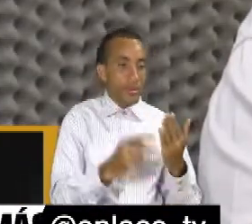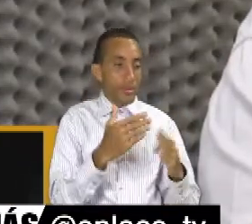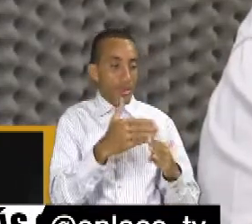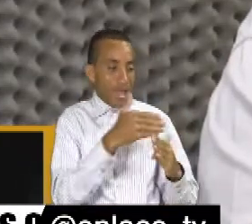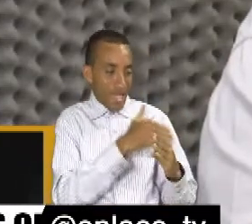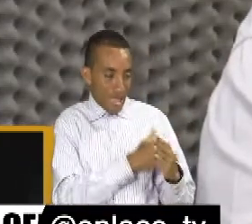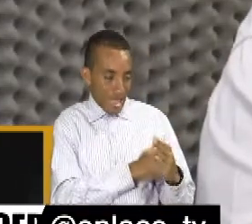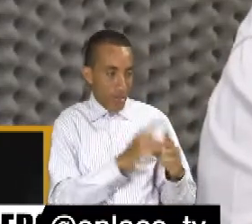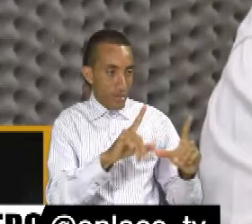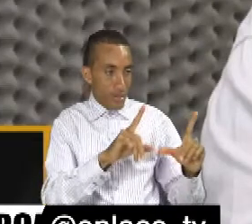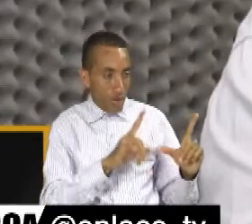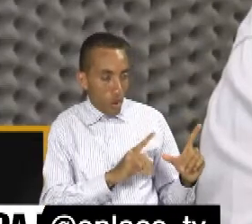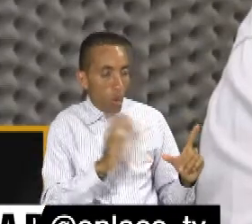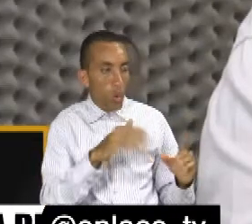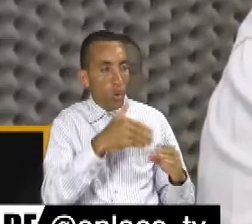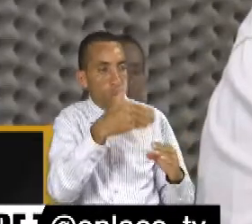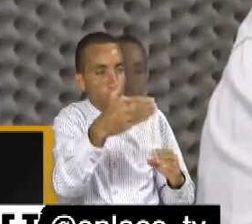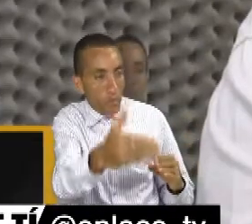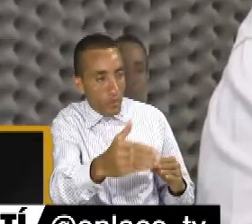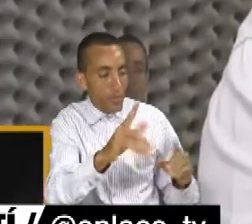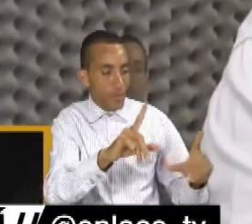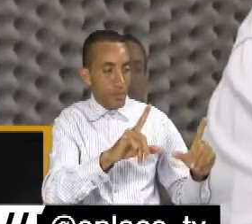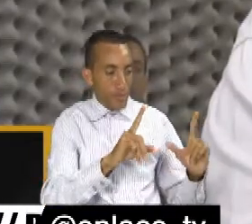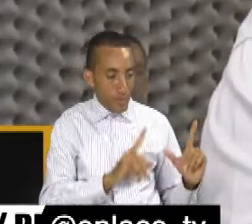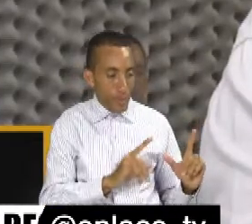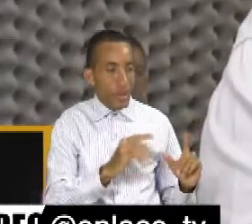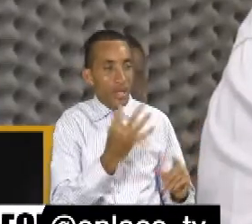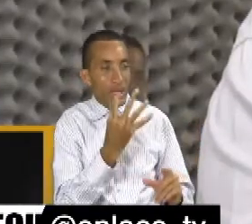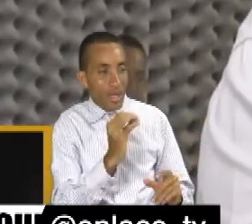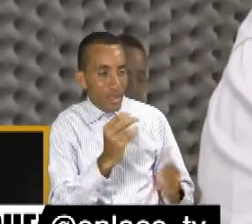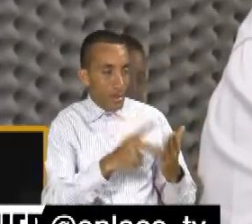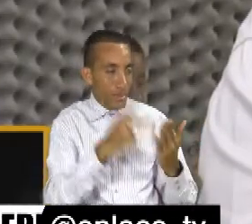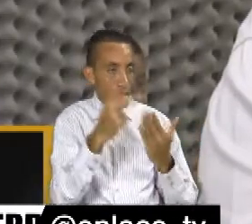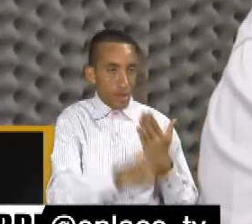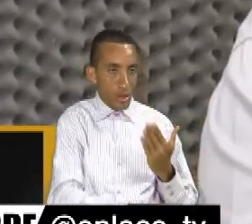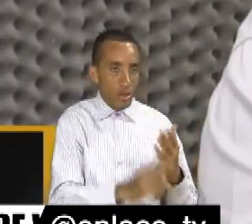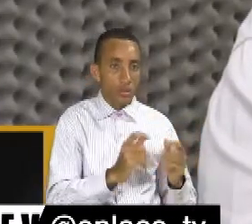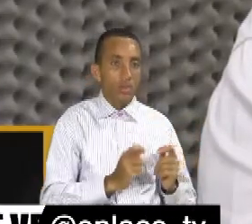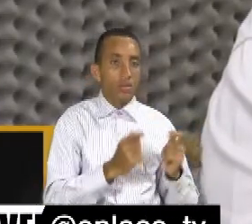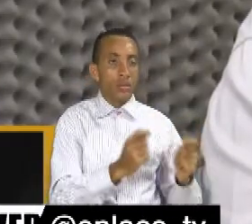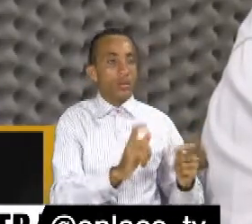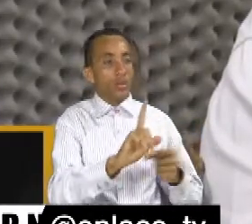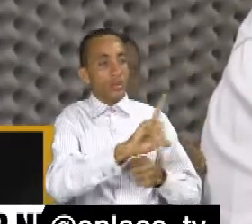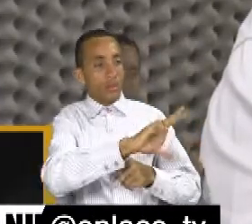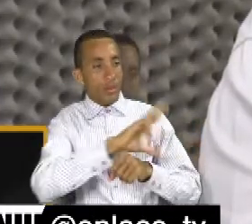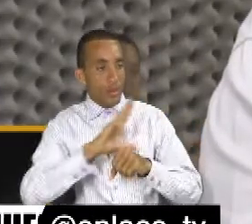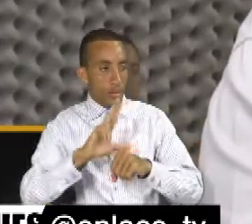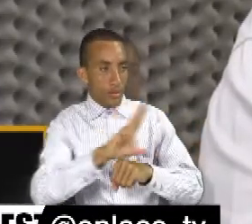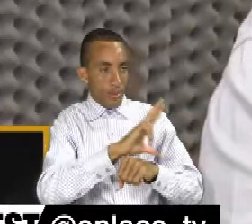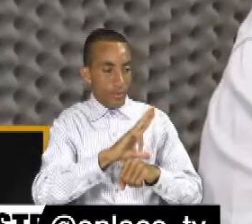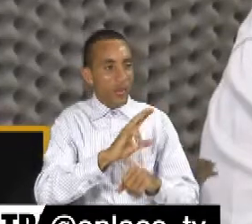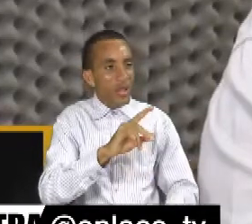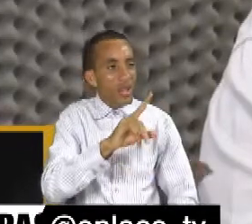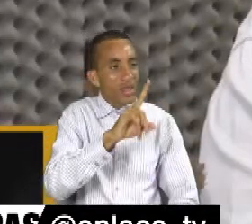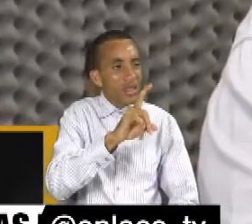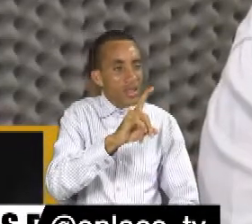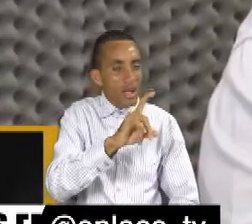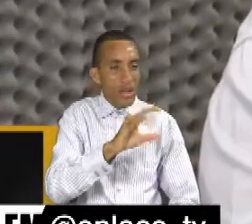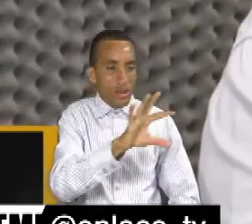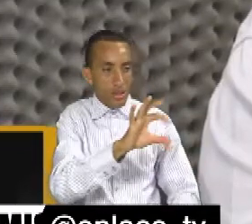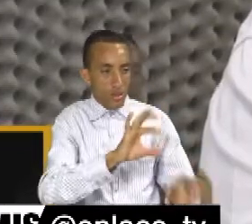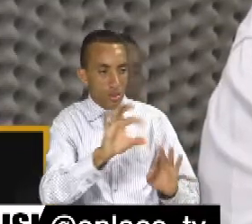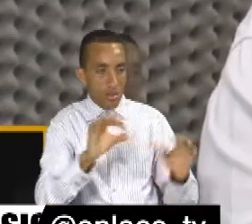nivel regional, y de esos 30 trabajos de posgrado y pregrado a nivel regional vamos a escoger 6 que van a ser premiados a nivel